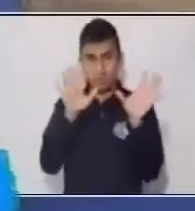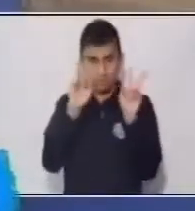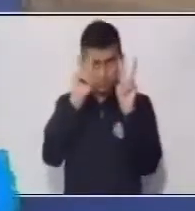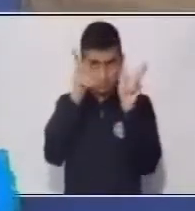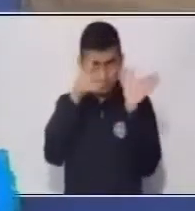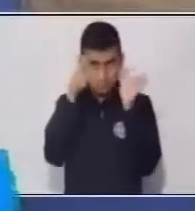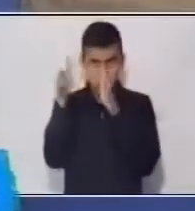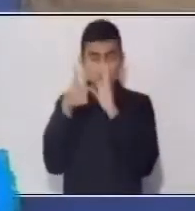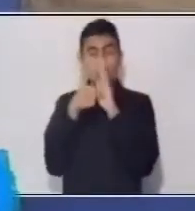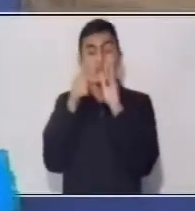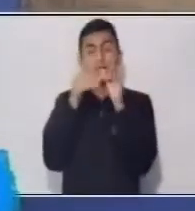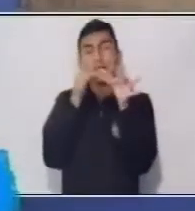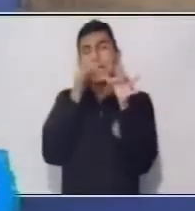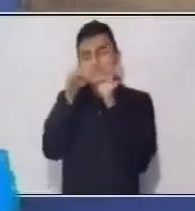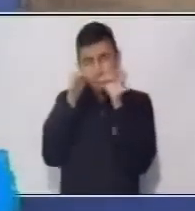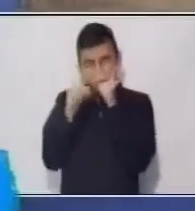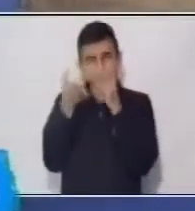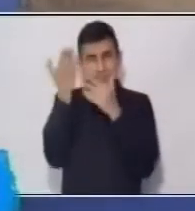de manera